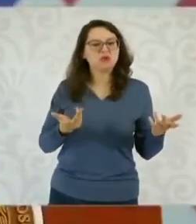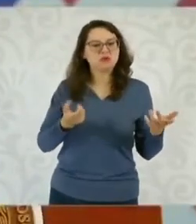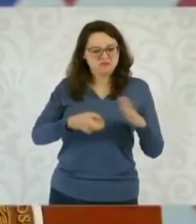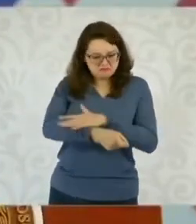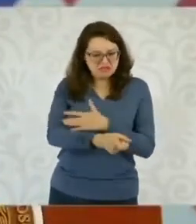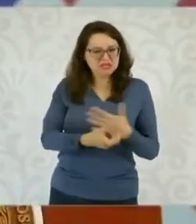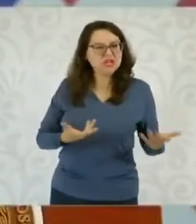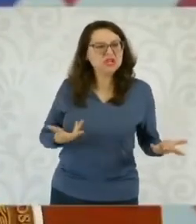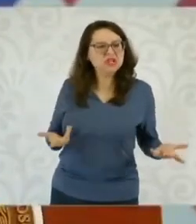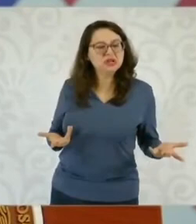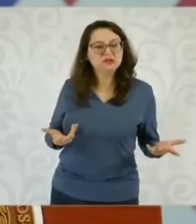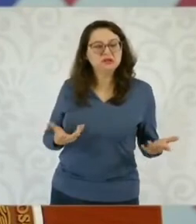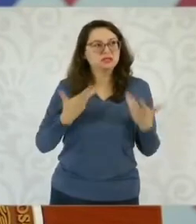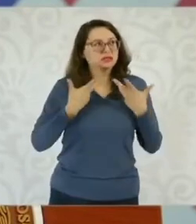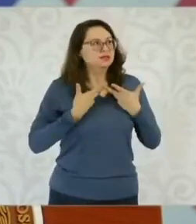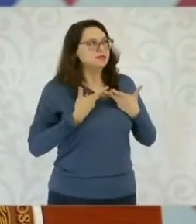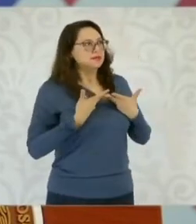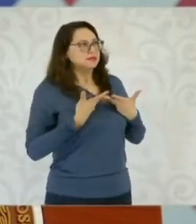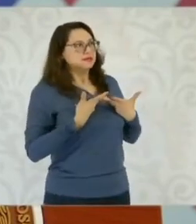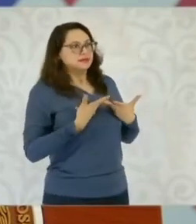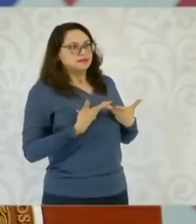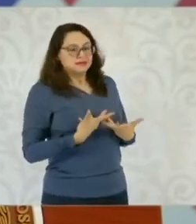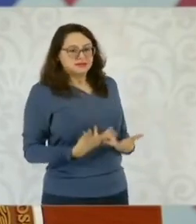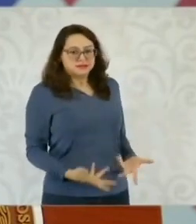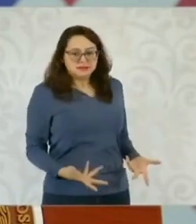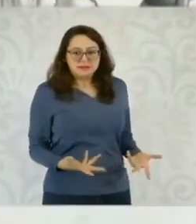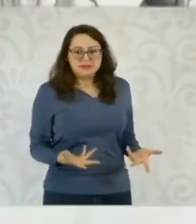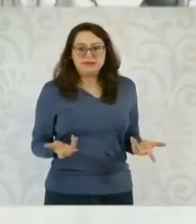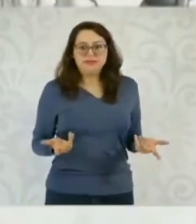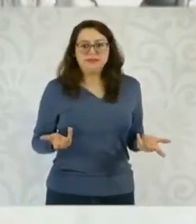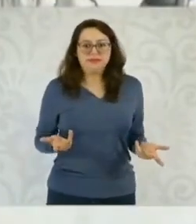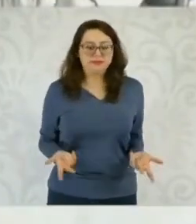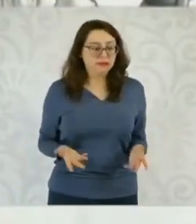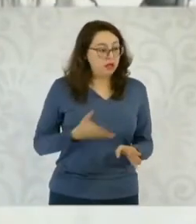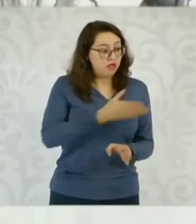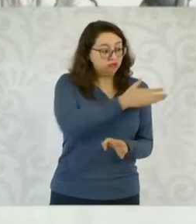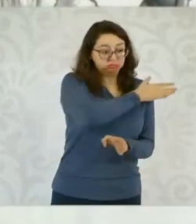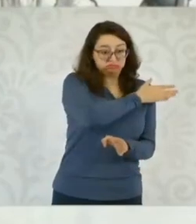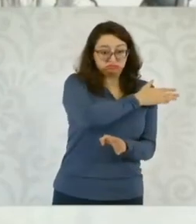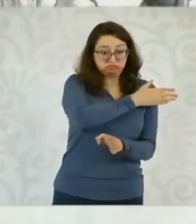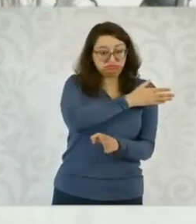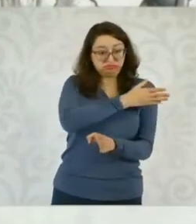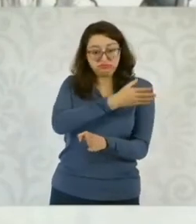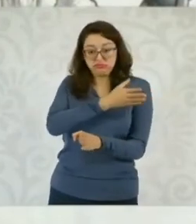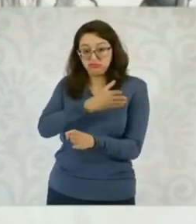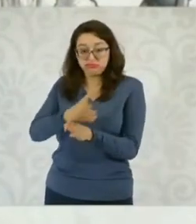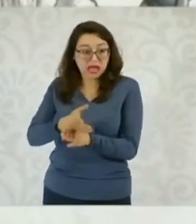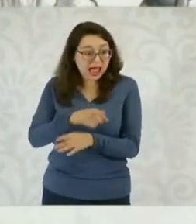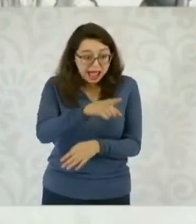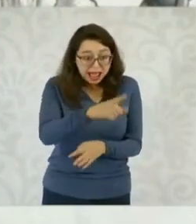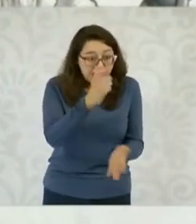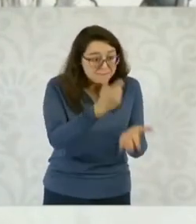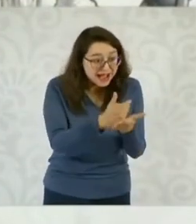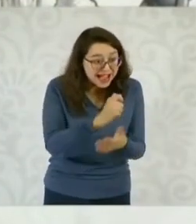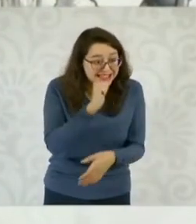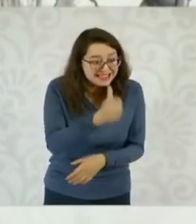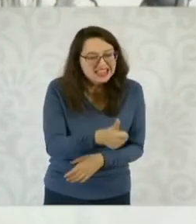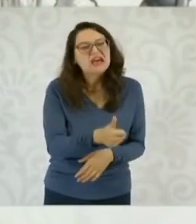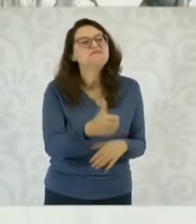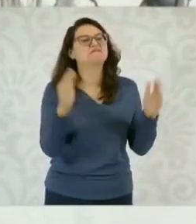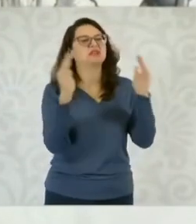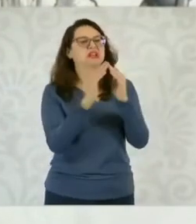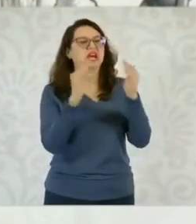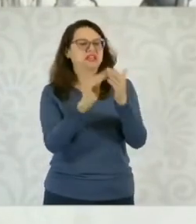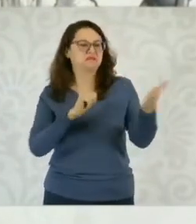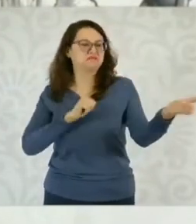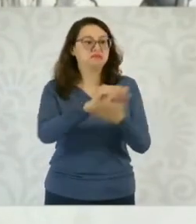extorsionarlos. ¿Y qué pasó durante esa época? Hasta antes del 2018 no pagaste, te desalojo de tu casa. Y todo